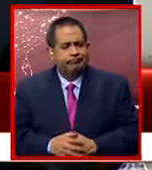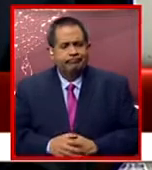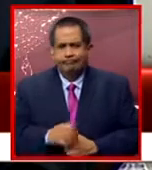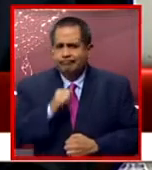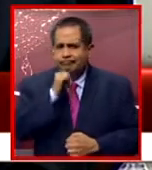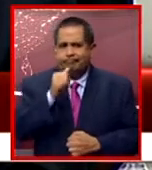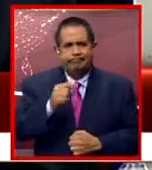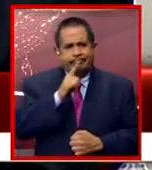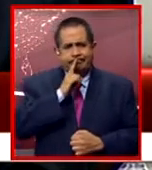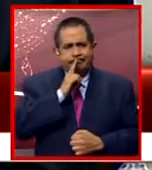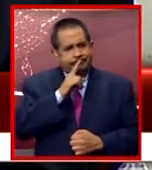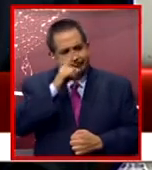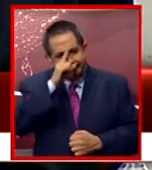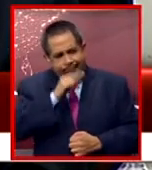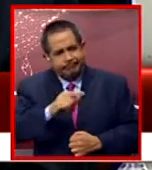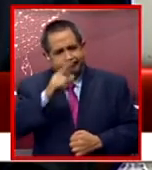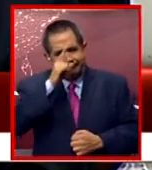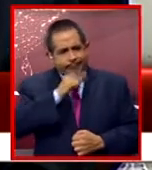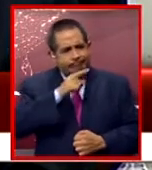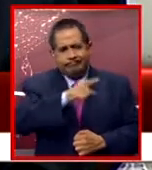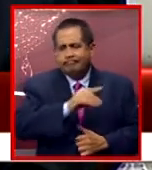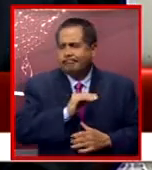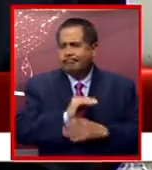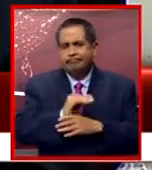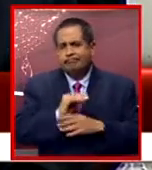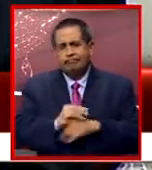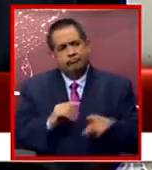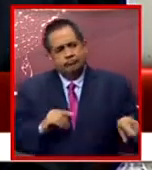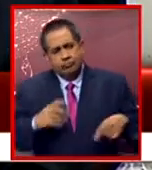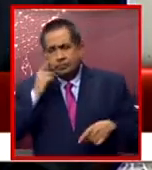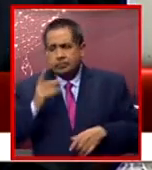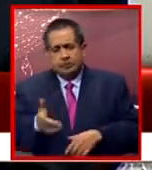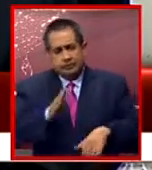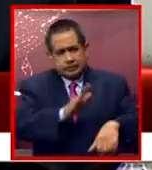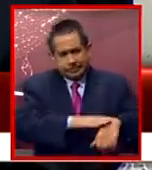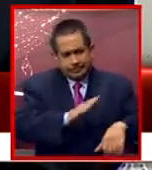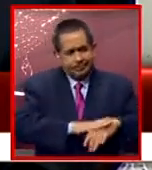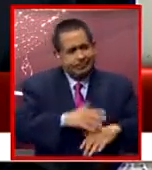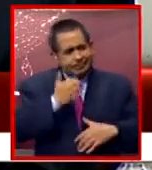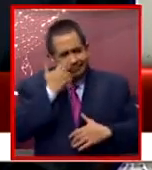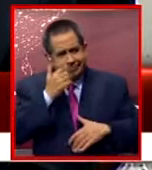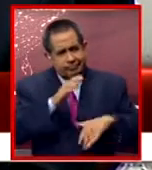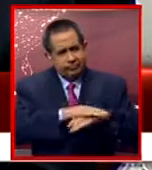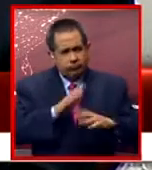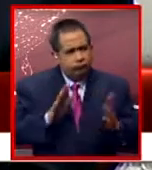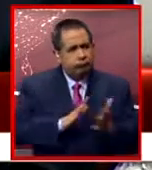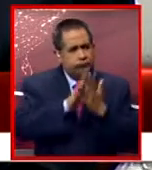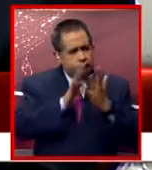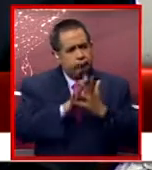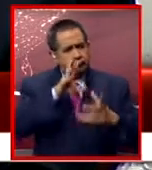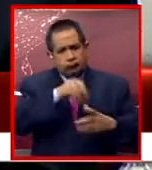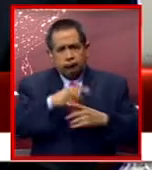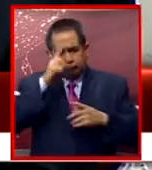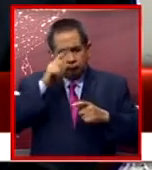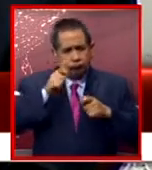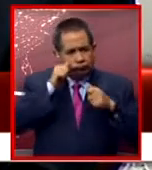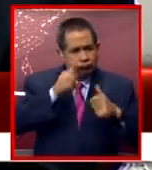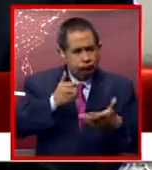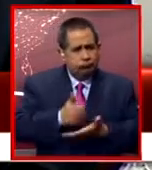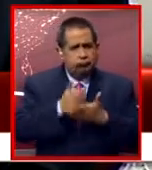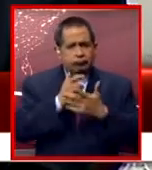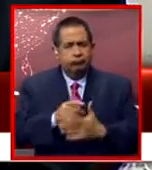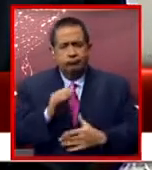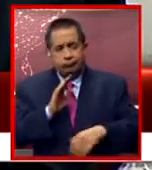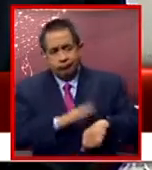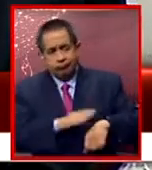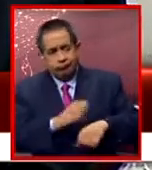Sin embargo, sistemáticamente se negaron a escuchar las voces que les pedían participación plena y que les